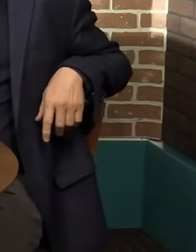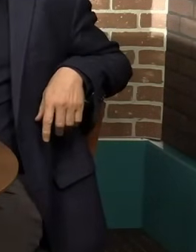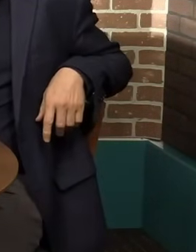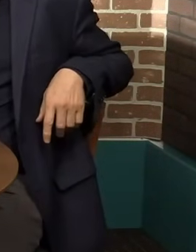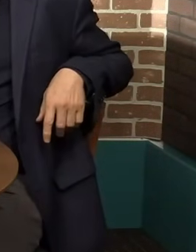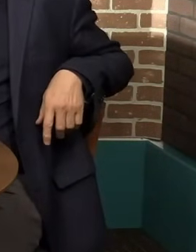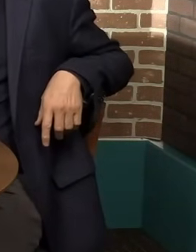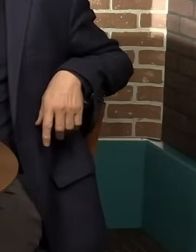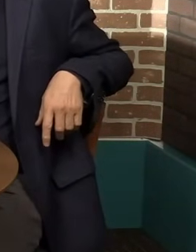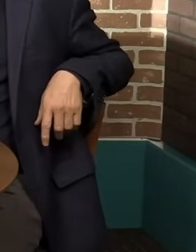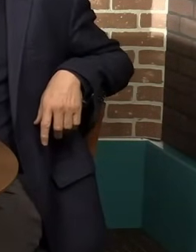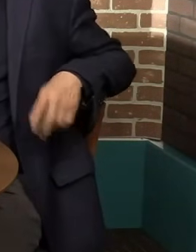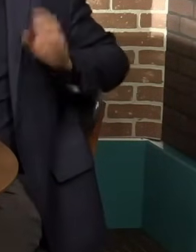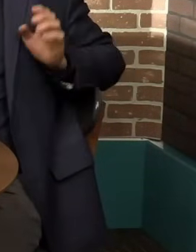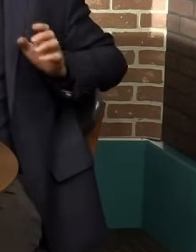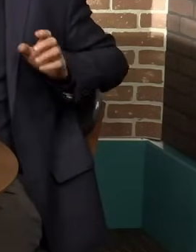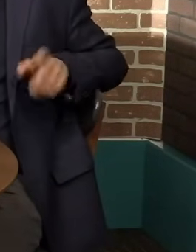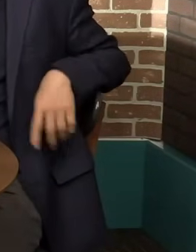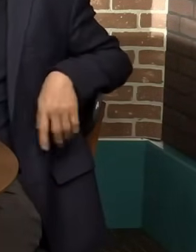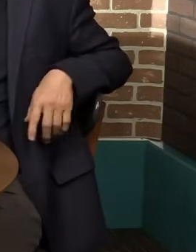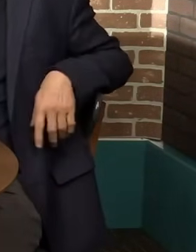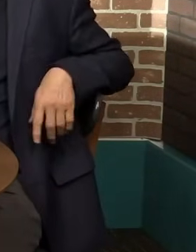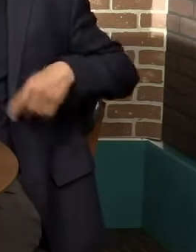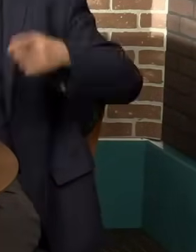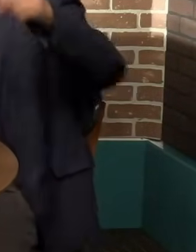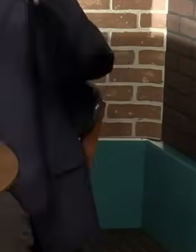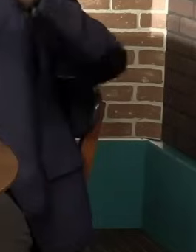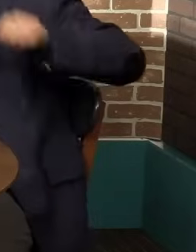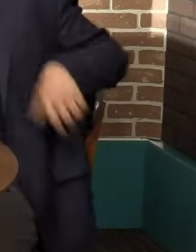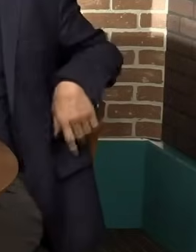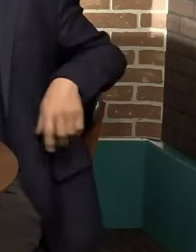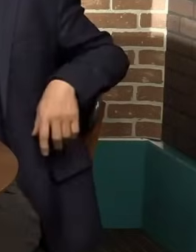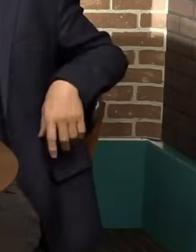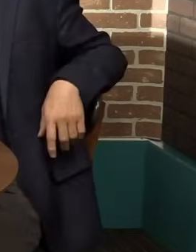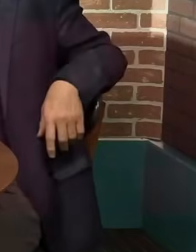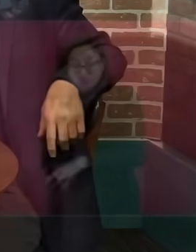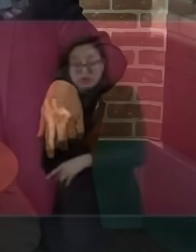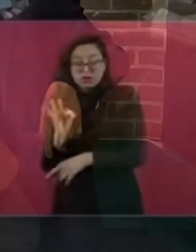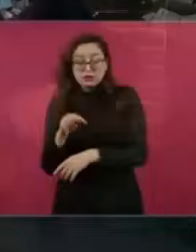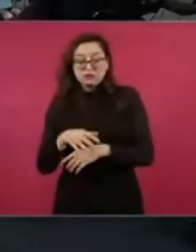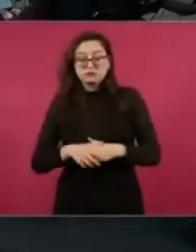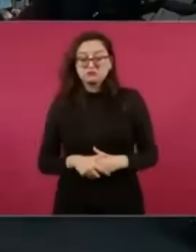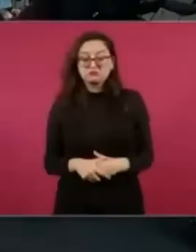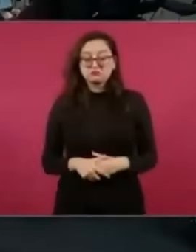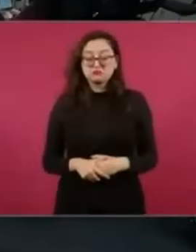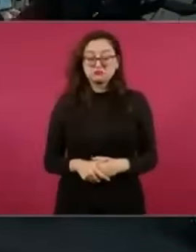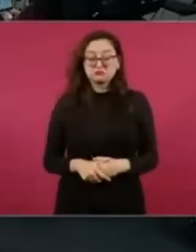chocolates. Bueno, pues está mejor. Yo sí lo haría, bueno, si tuviera la opción. Gonzalo. Vámonos. Sí,